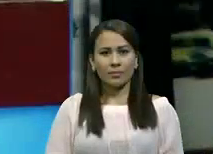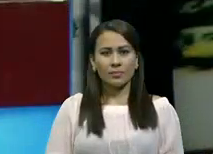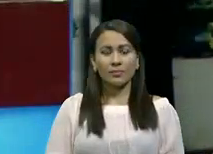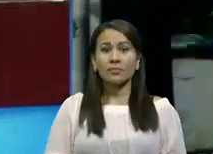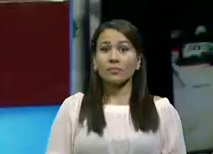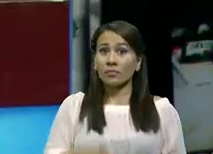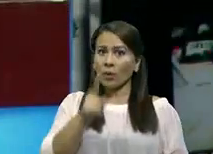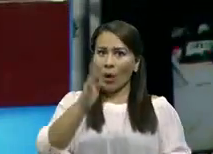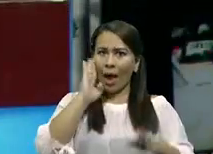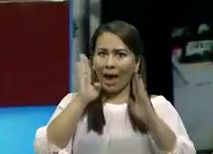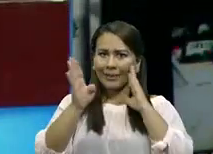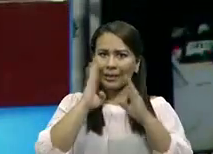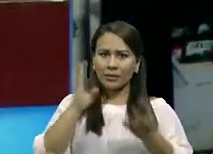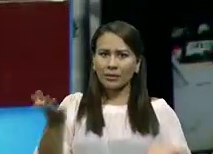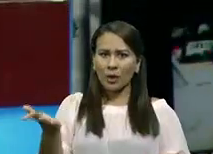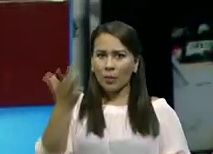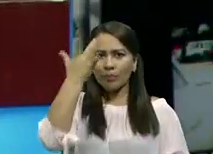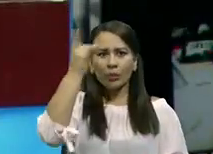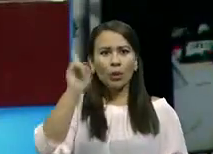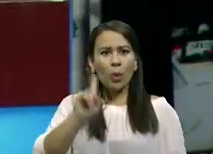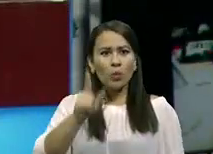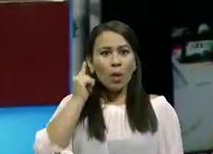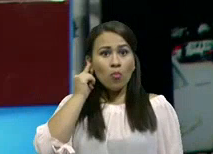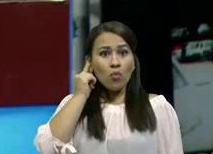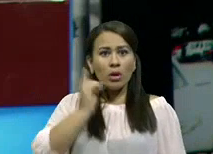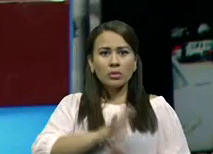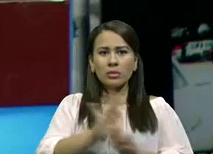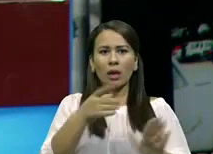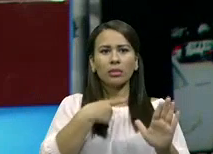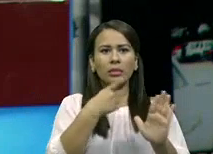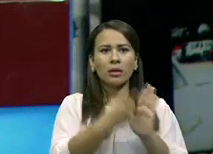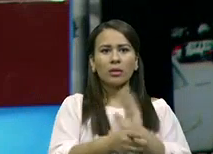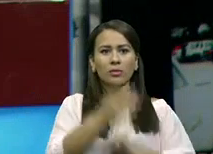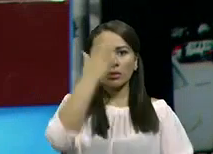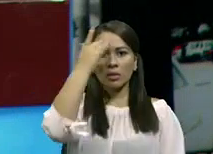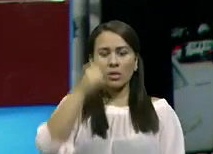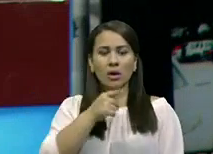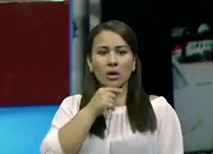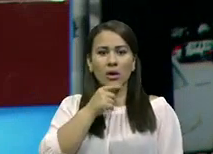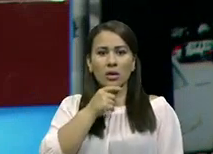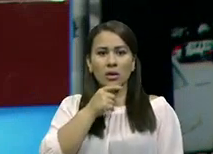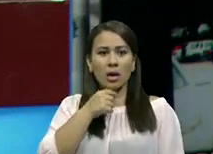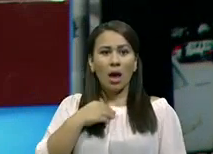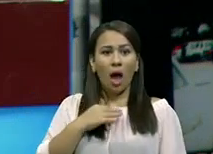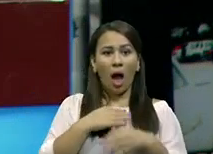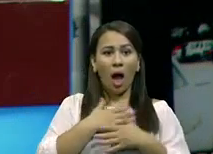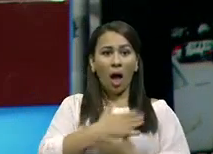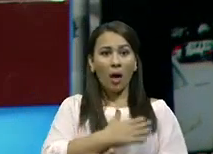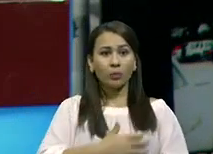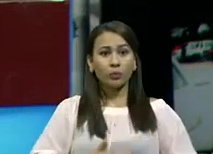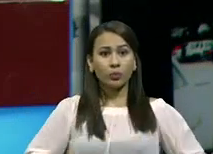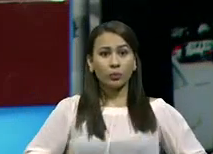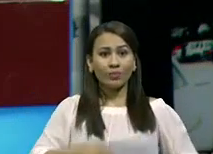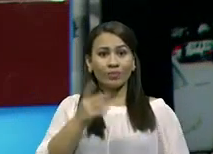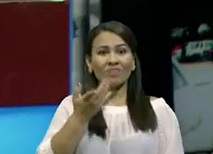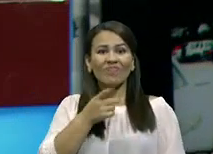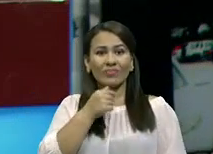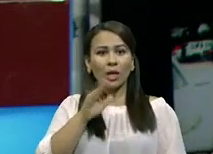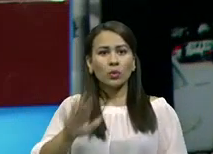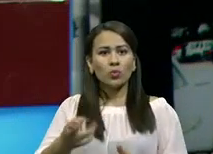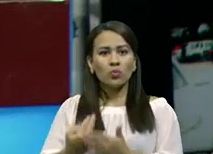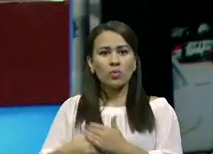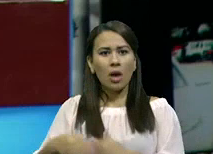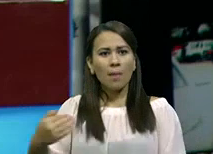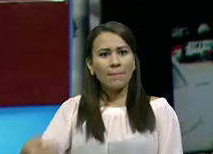Y preste mucha atención porque una mujer denunció en la fiscalía el supuesto abuso sexual que habría sufrido una de sus pequeñas